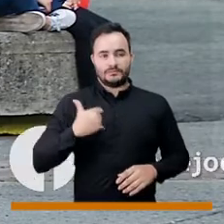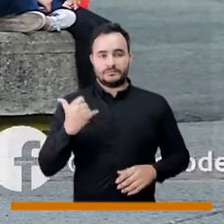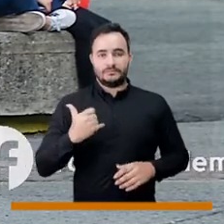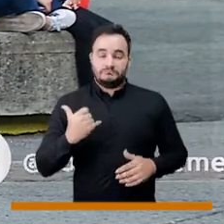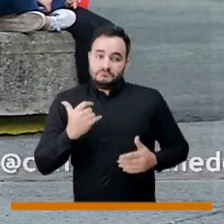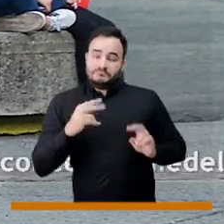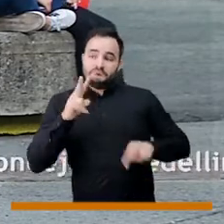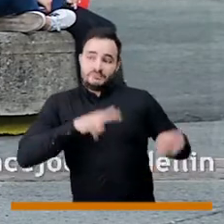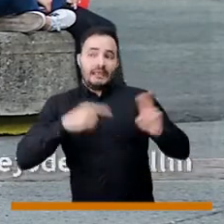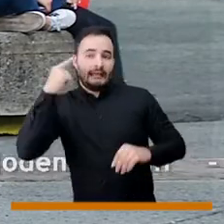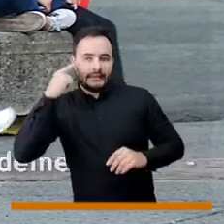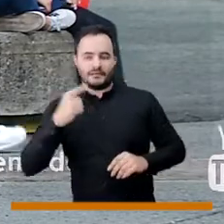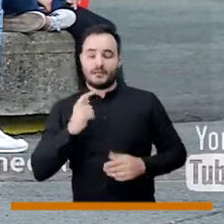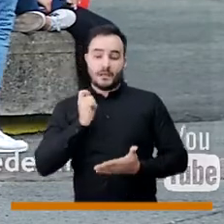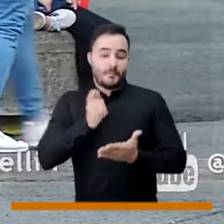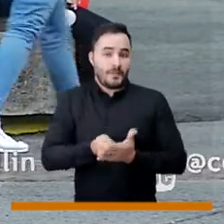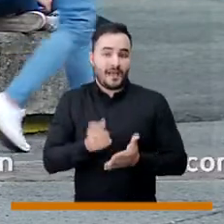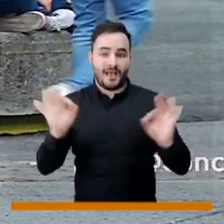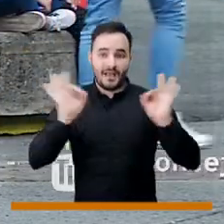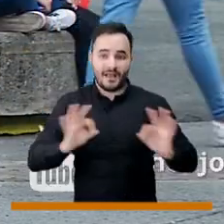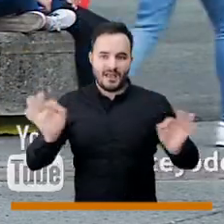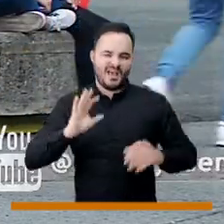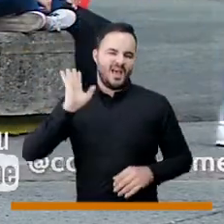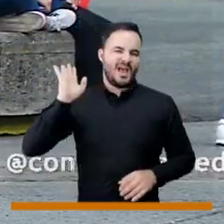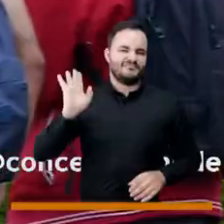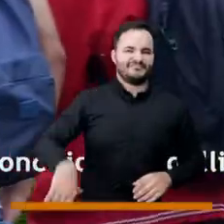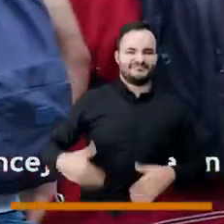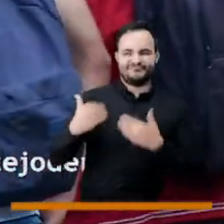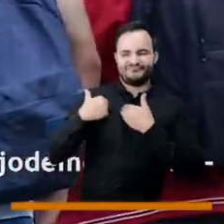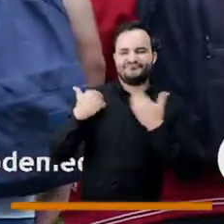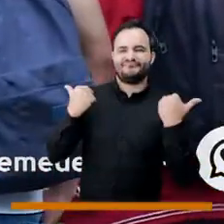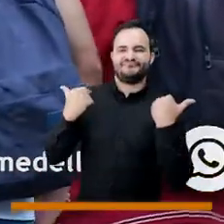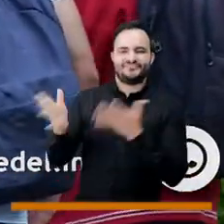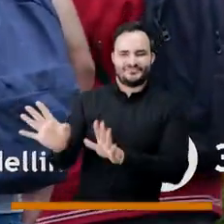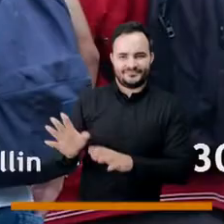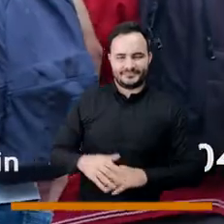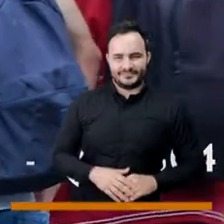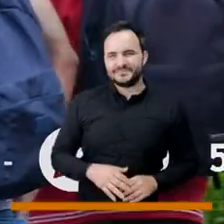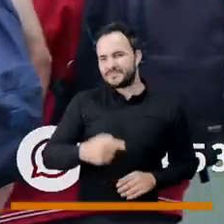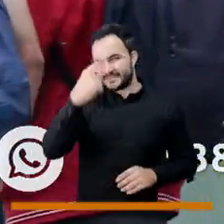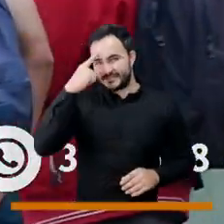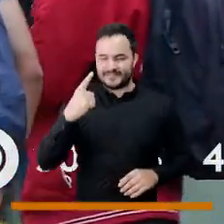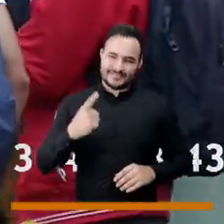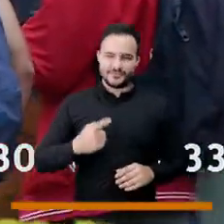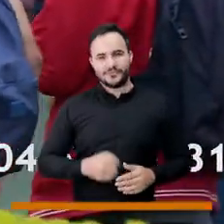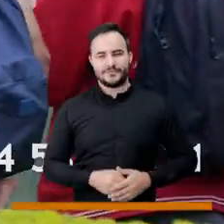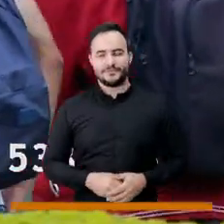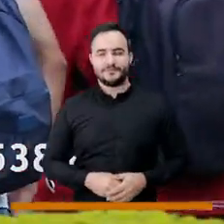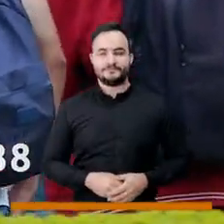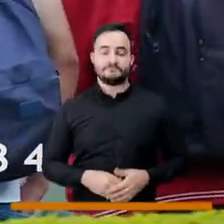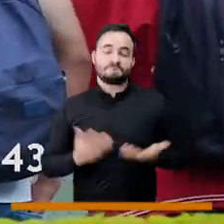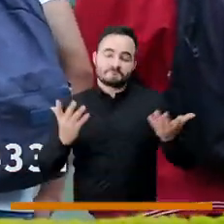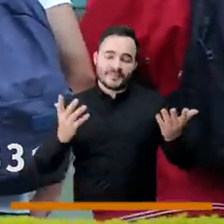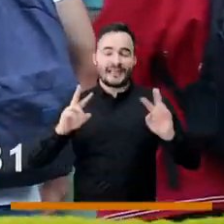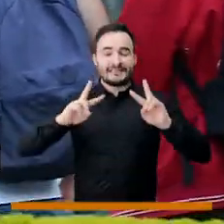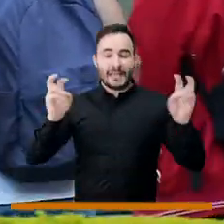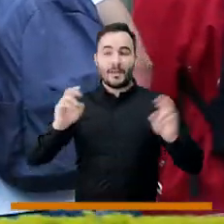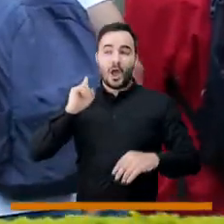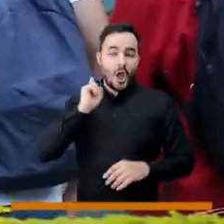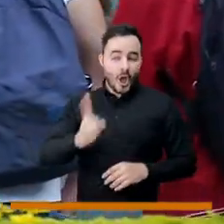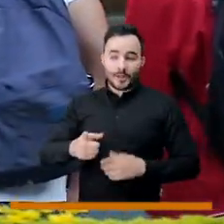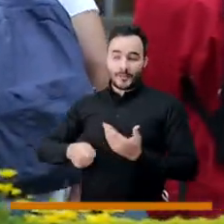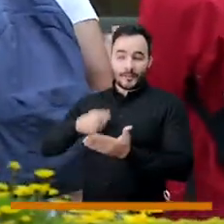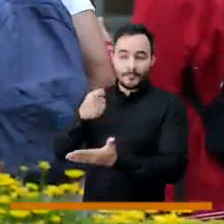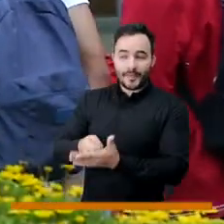valora eso es cierto o usted que piensa bueno acá te realmente no considero que que debamos